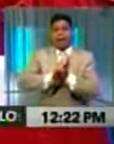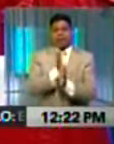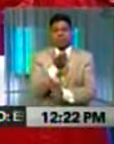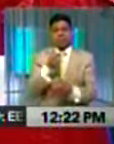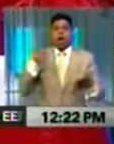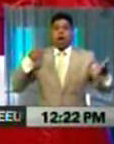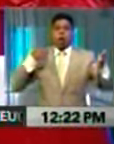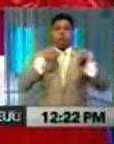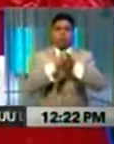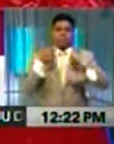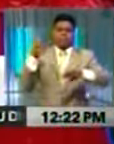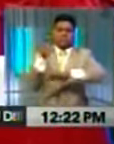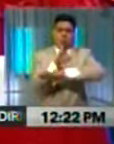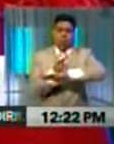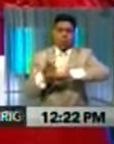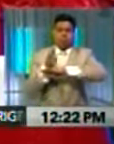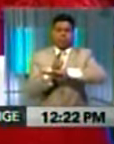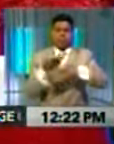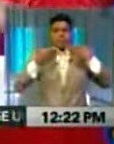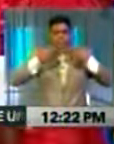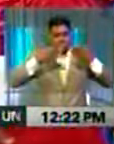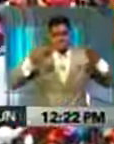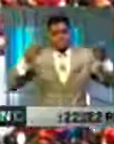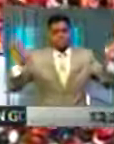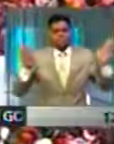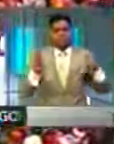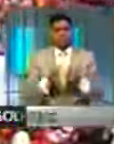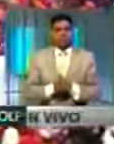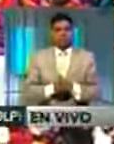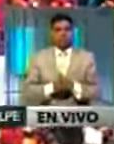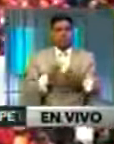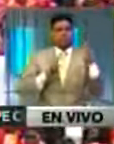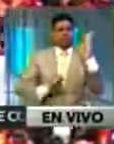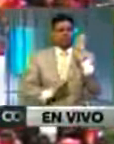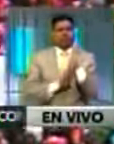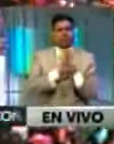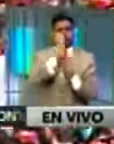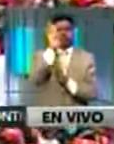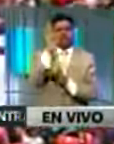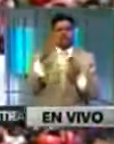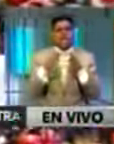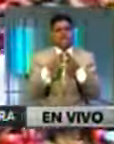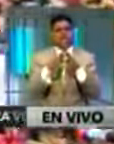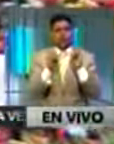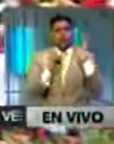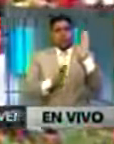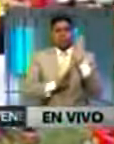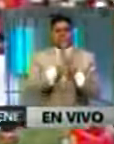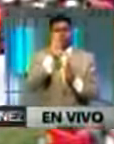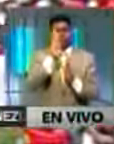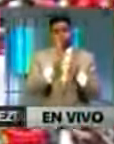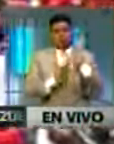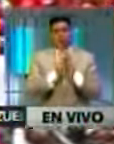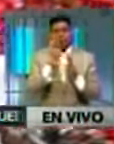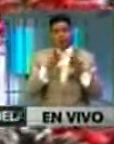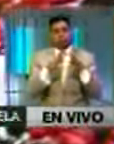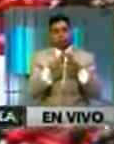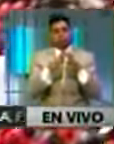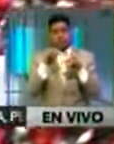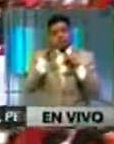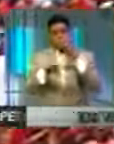de Estado para abrir las puertas de la prosperidad y del avance de la revolución. Por